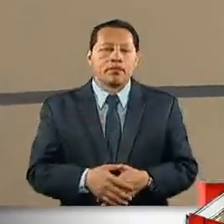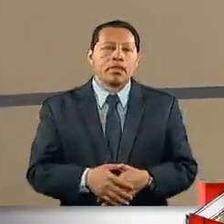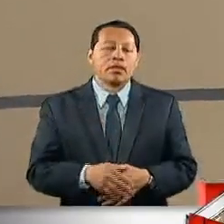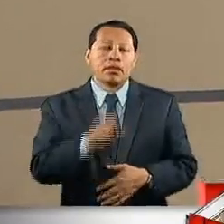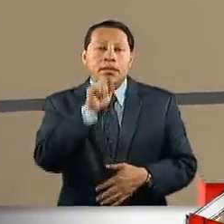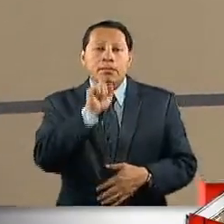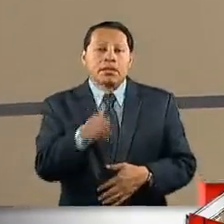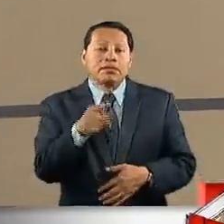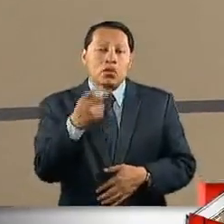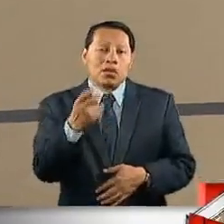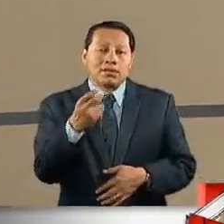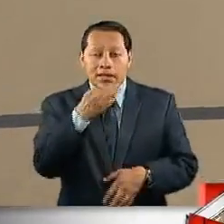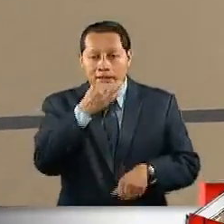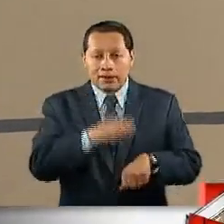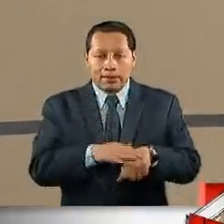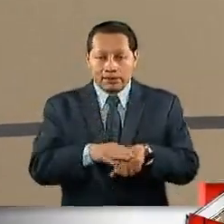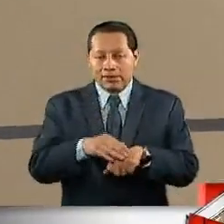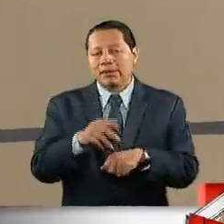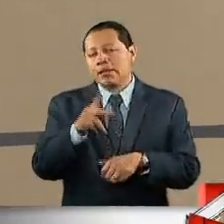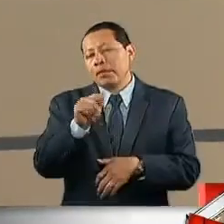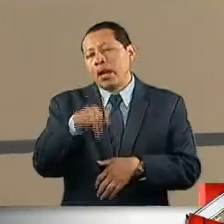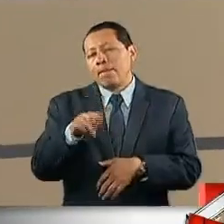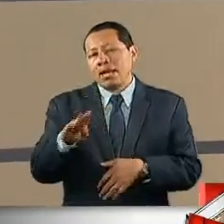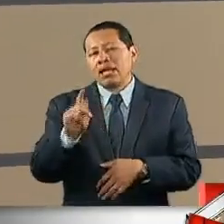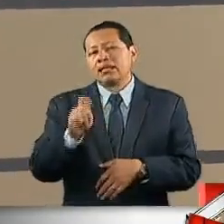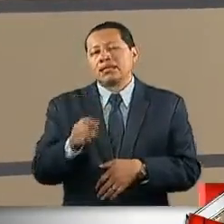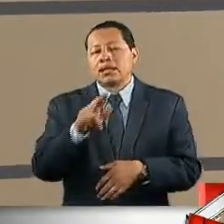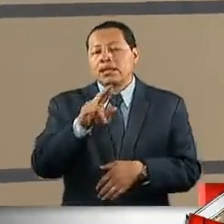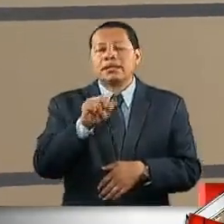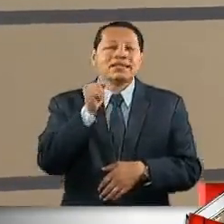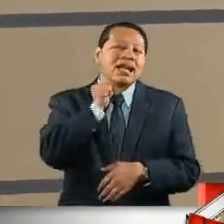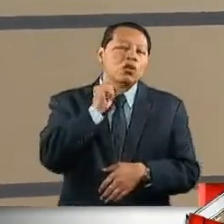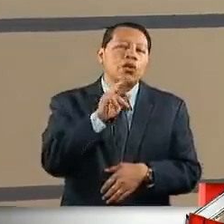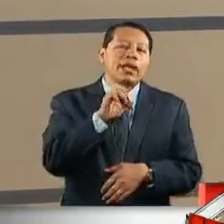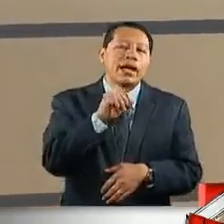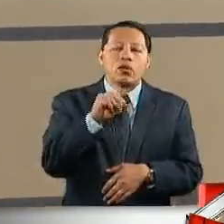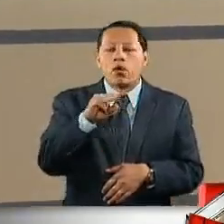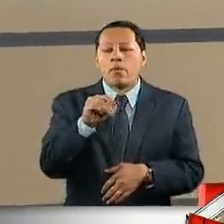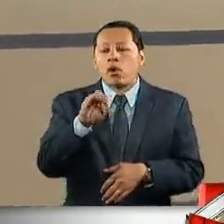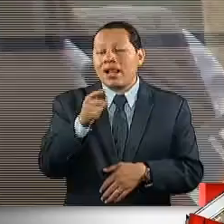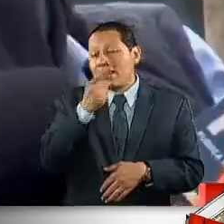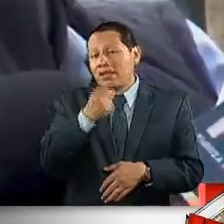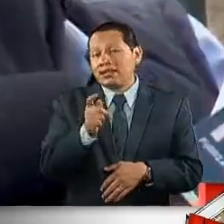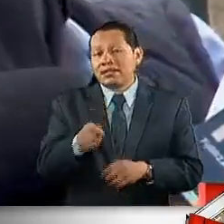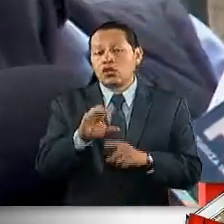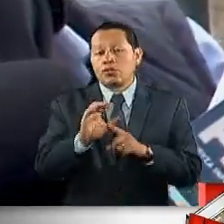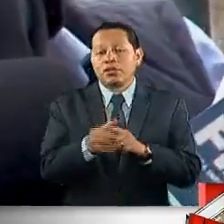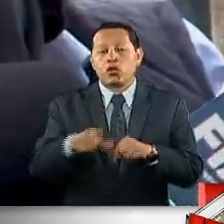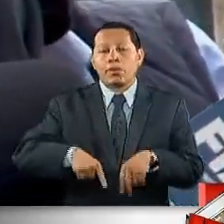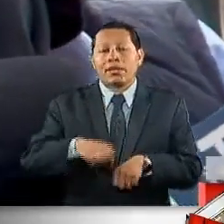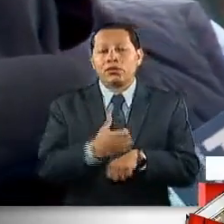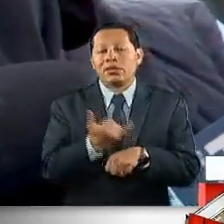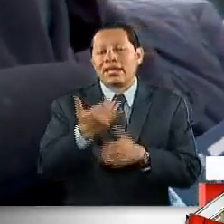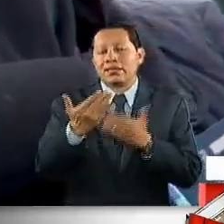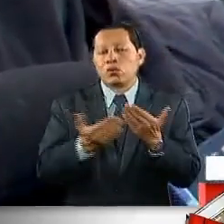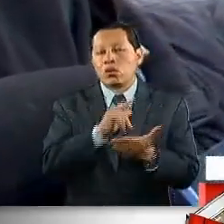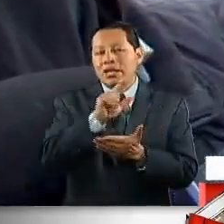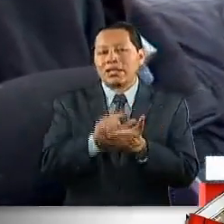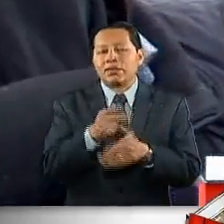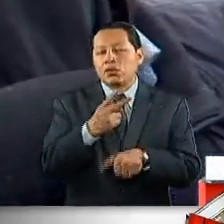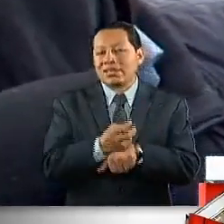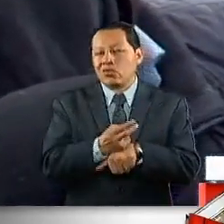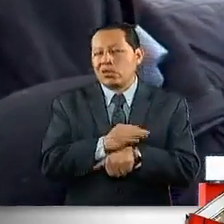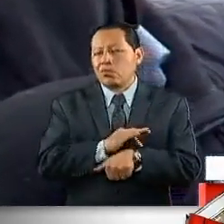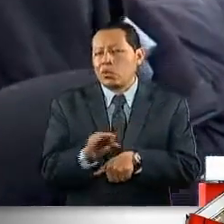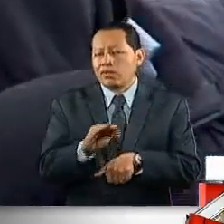Y precisamente sobre el llamado Plan B, el senador Ricardo Monreal dijo que esta semana las comisiones de Gobernación y Estudios Legislativos Segunda